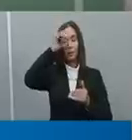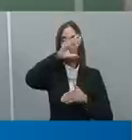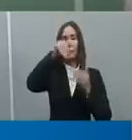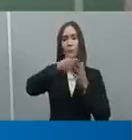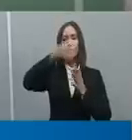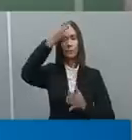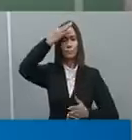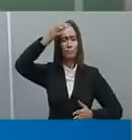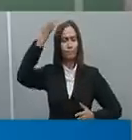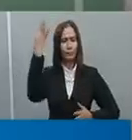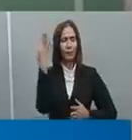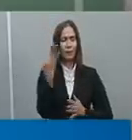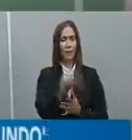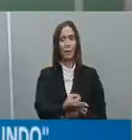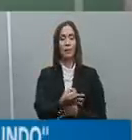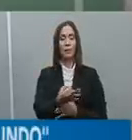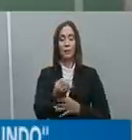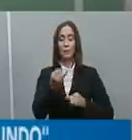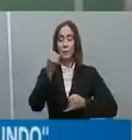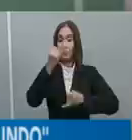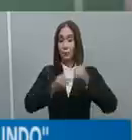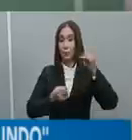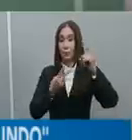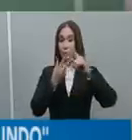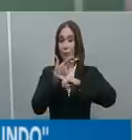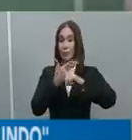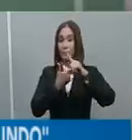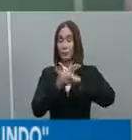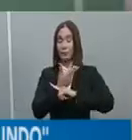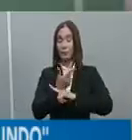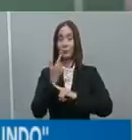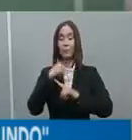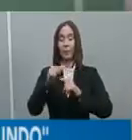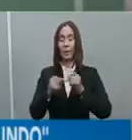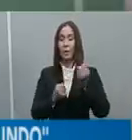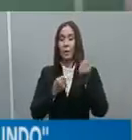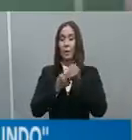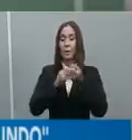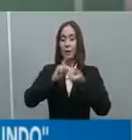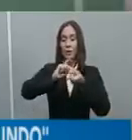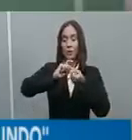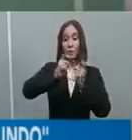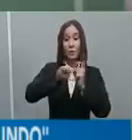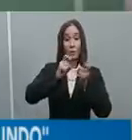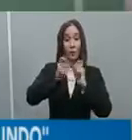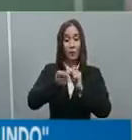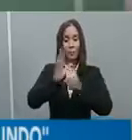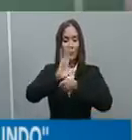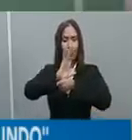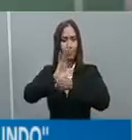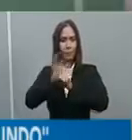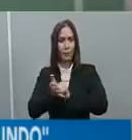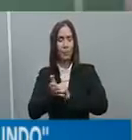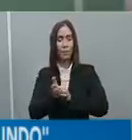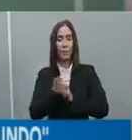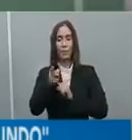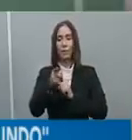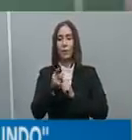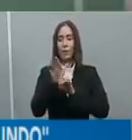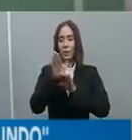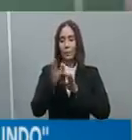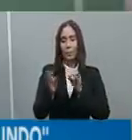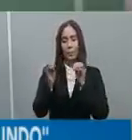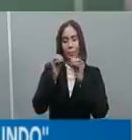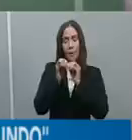últimos meses han sido precisamente para que esos cambios que nos hemos visto obligados a vivir tuvieran el menor